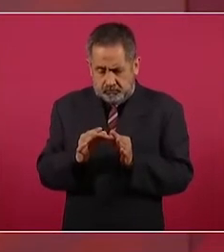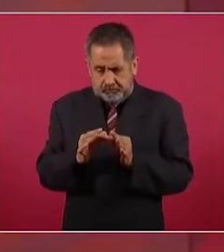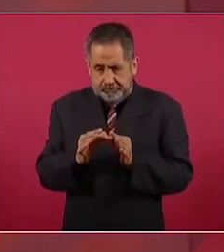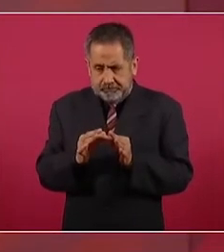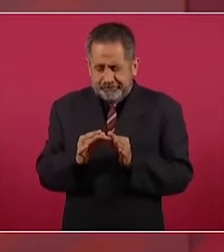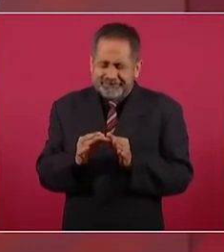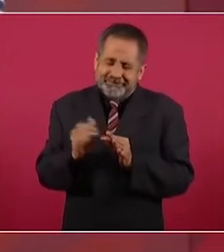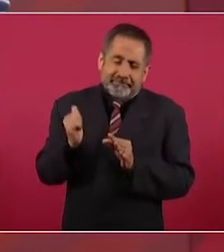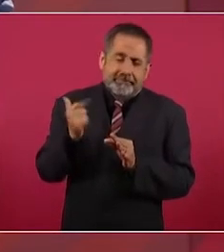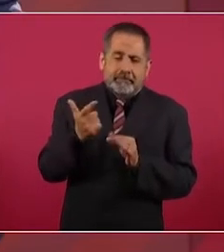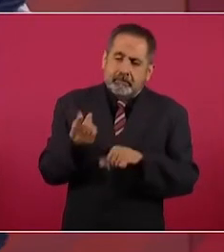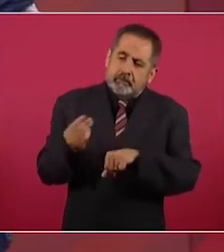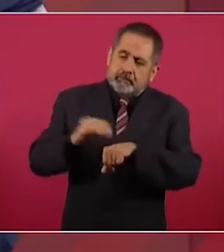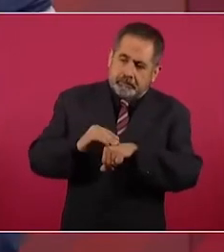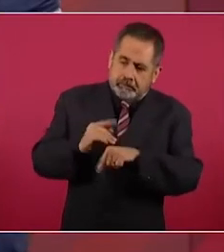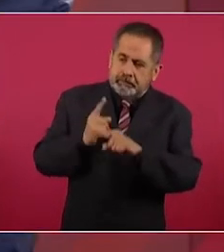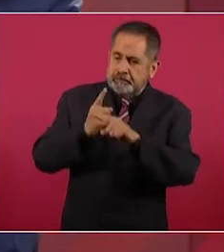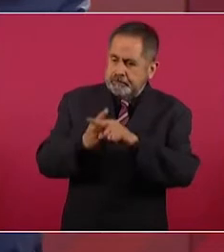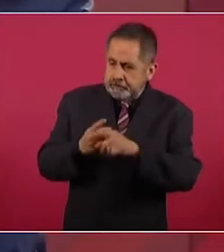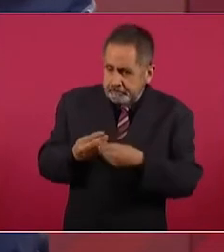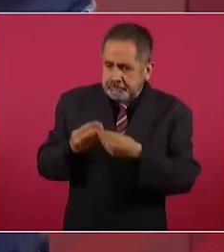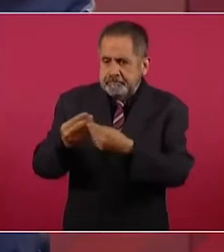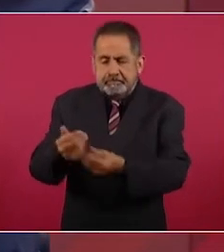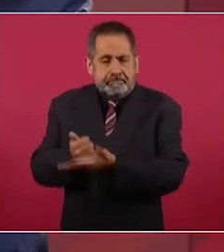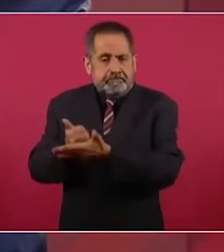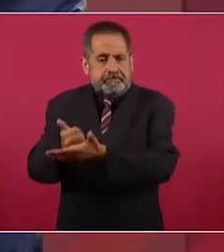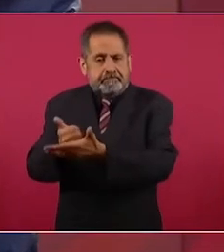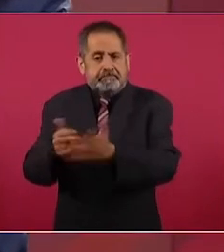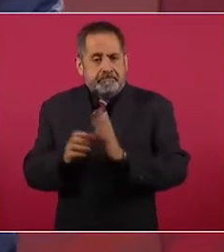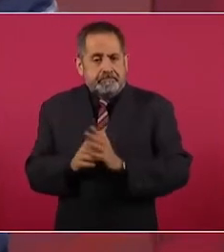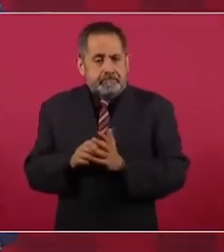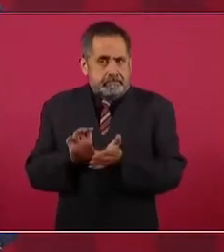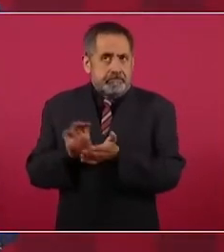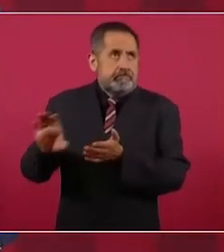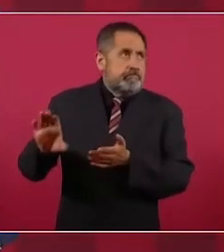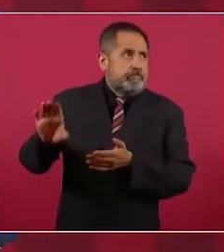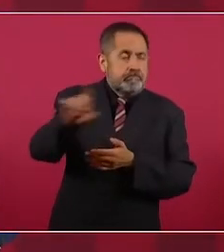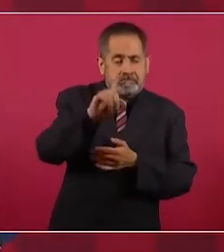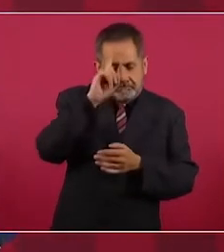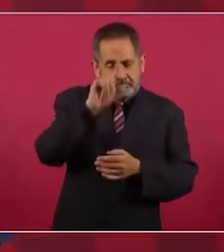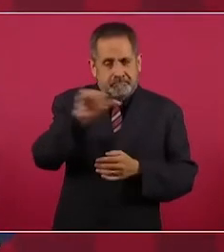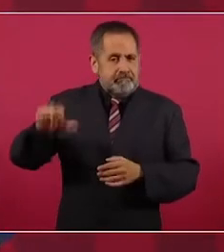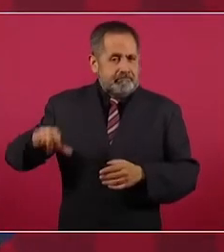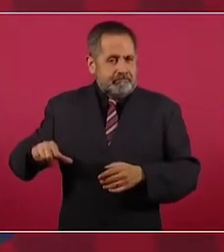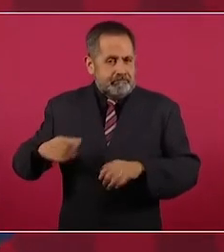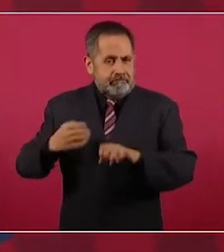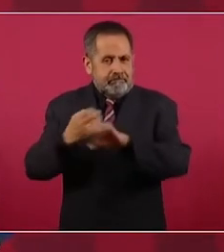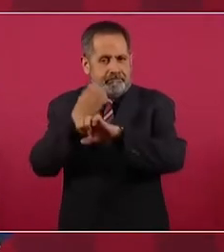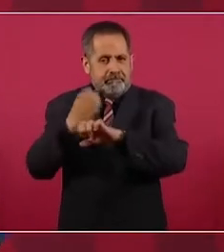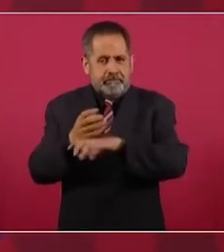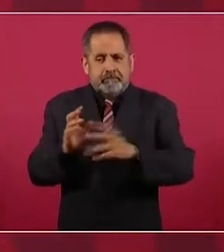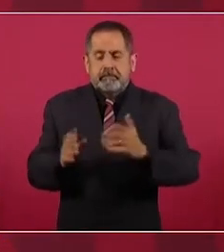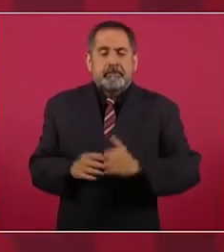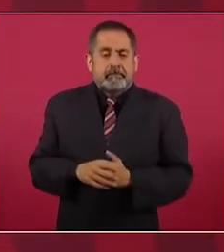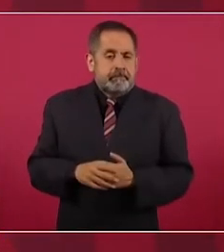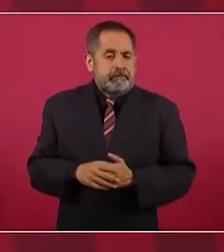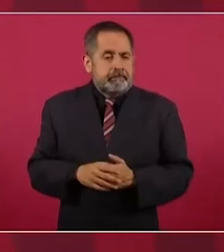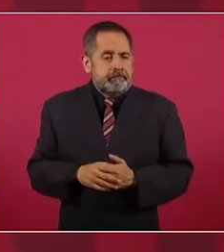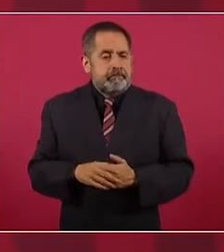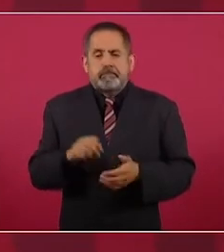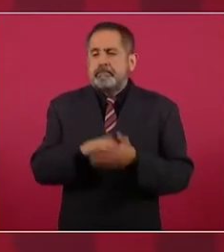nuestras obligaciones fiscales a los estados. Les